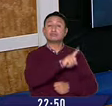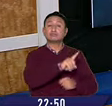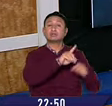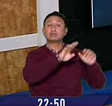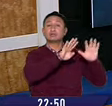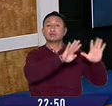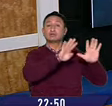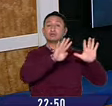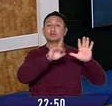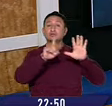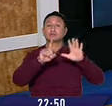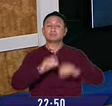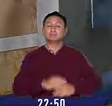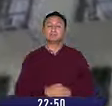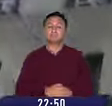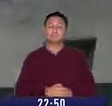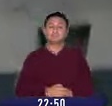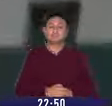1996.